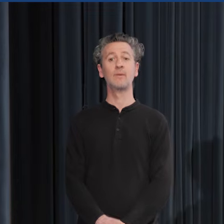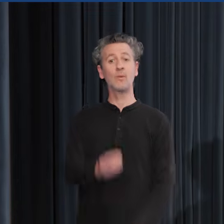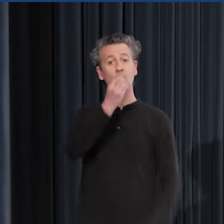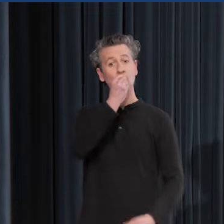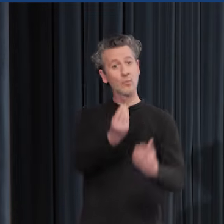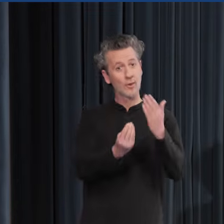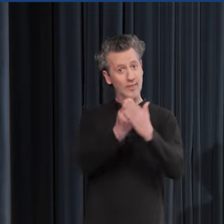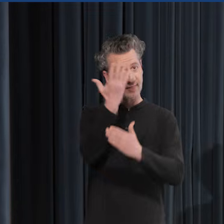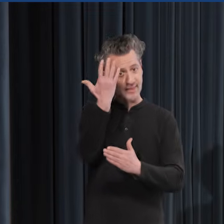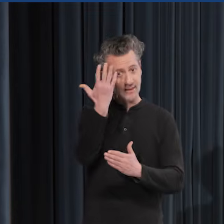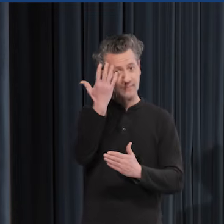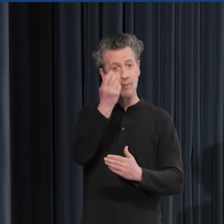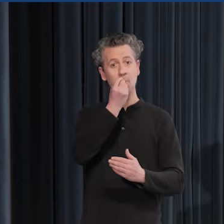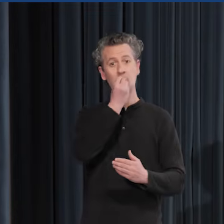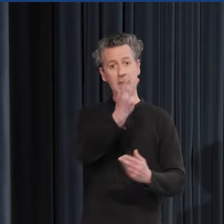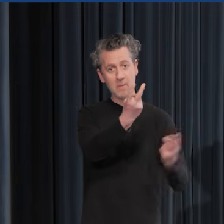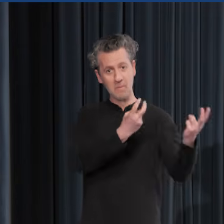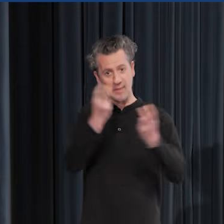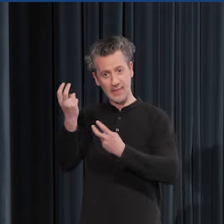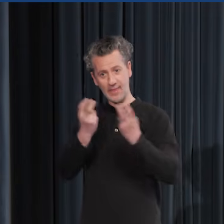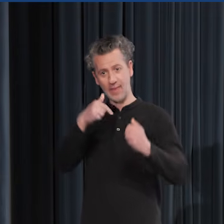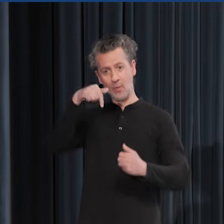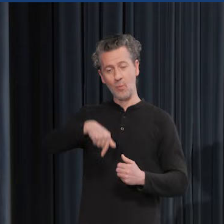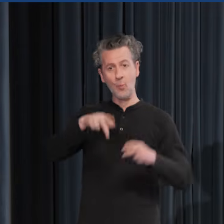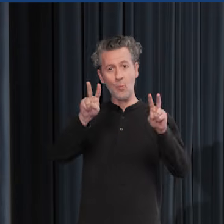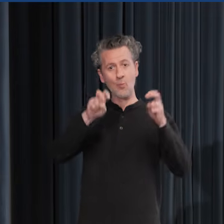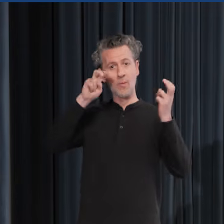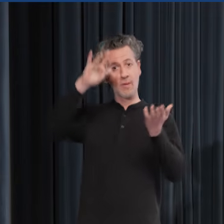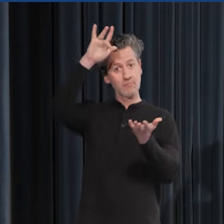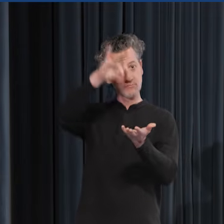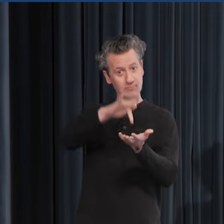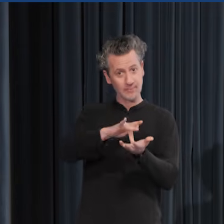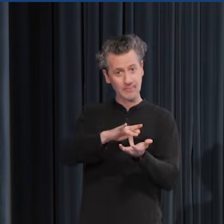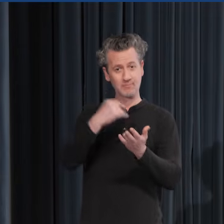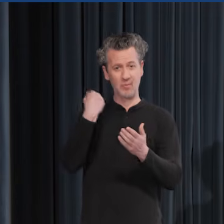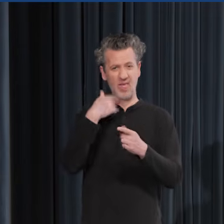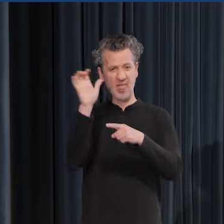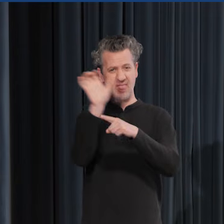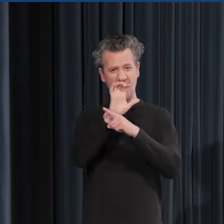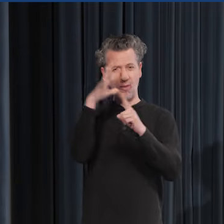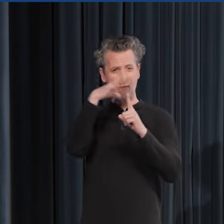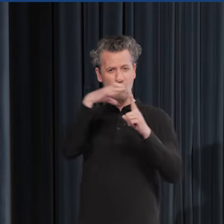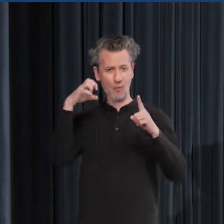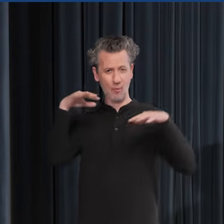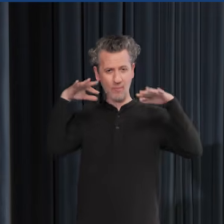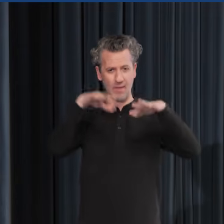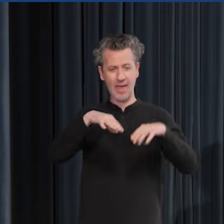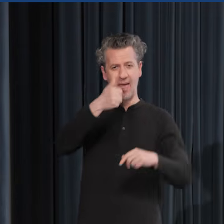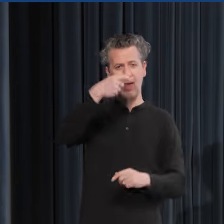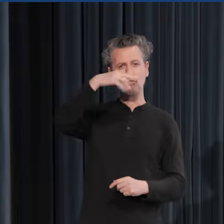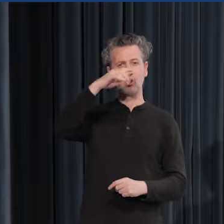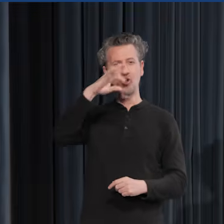Buenos días, les damos la bienvenida a esta nueva edición del Cineforum Antonio